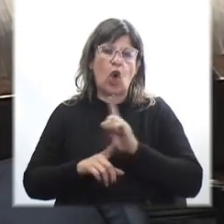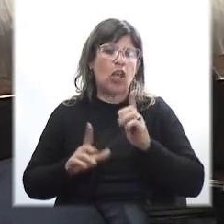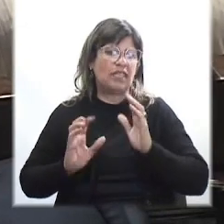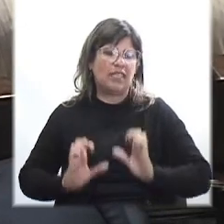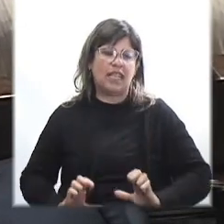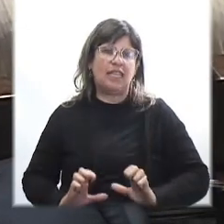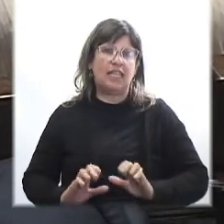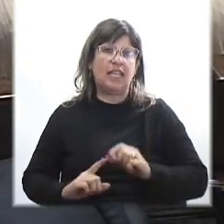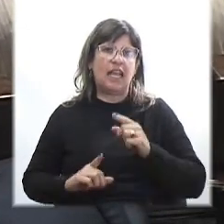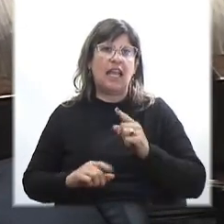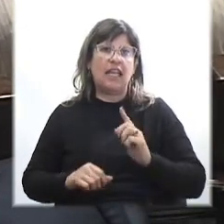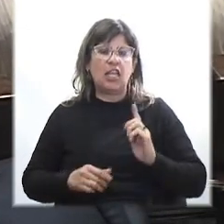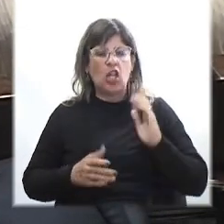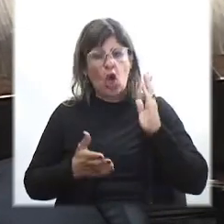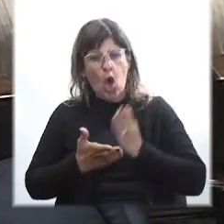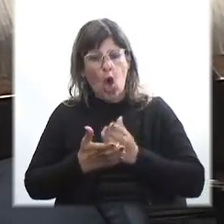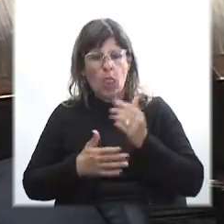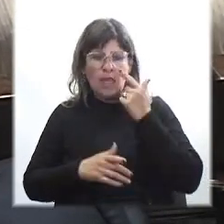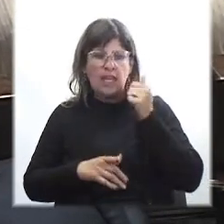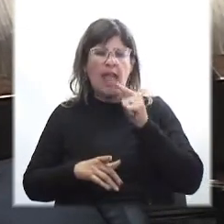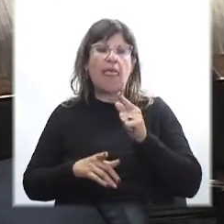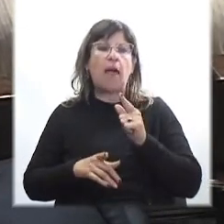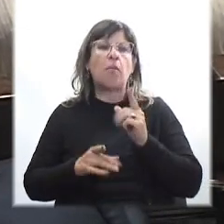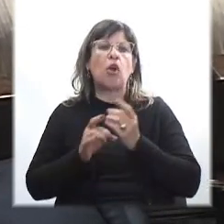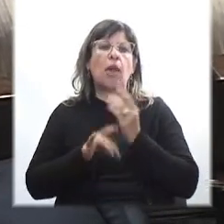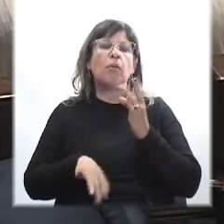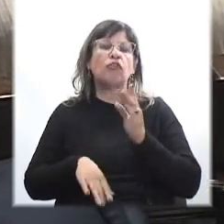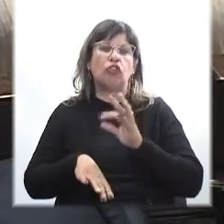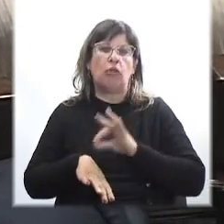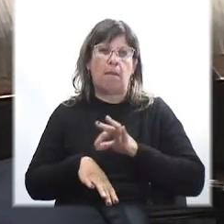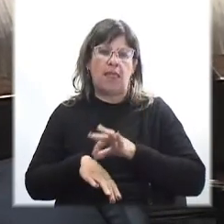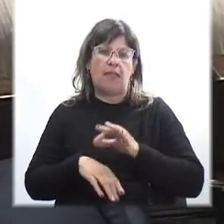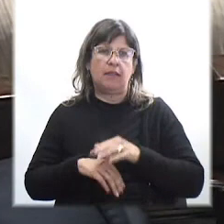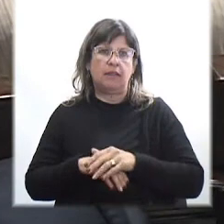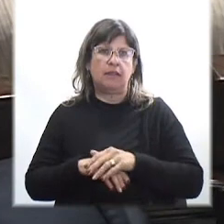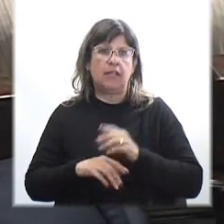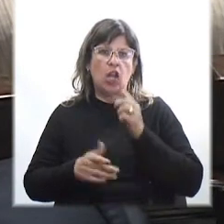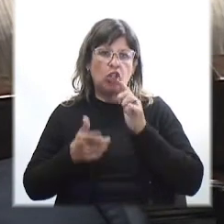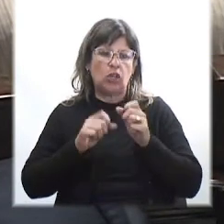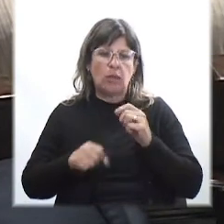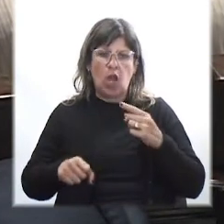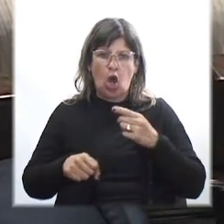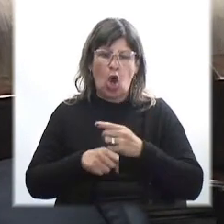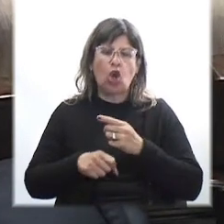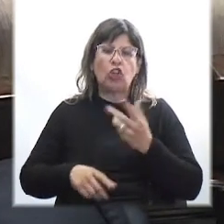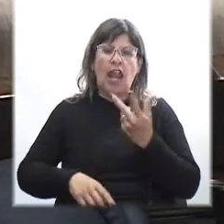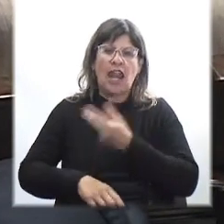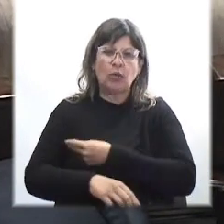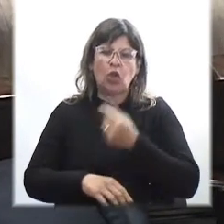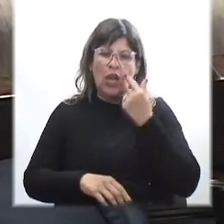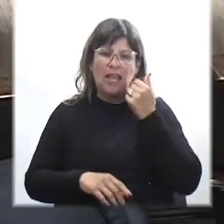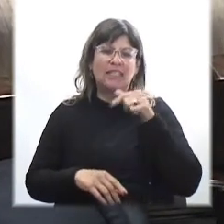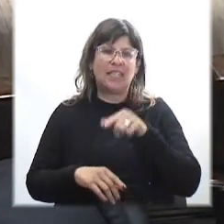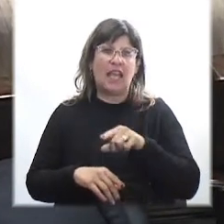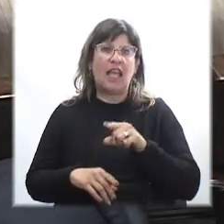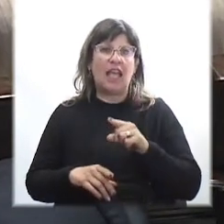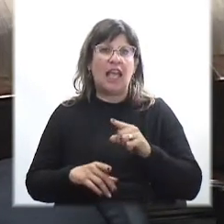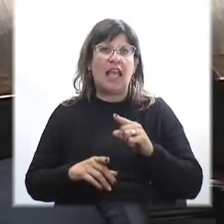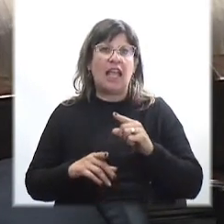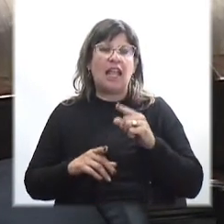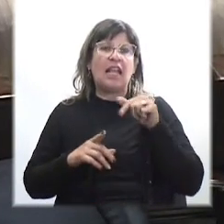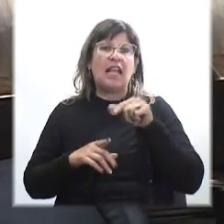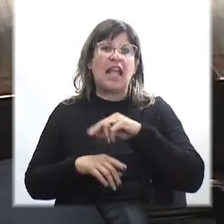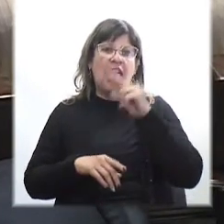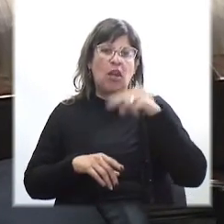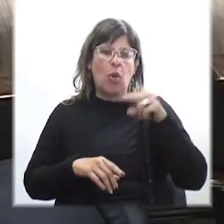ética y debe ser condenada por la profesión médica. Los argumentos en contra de la eutanasia, resumidos en Nueva Zelanda